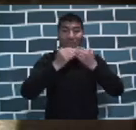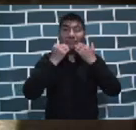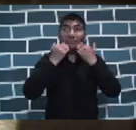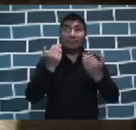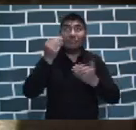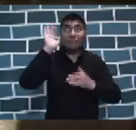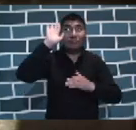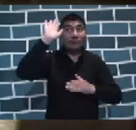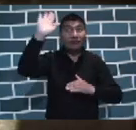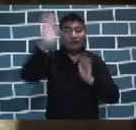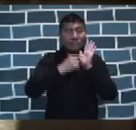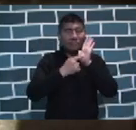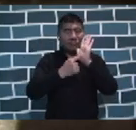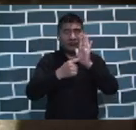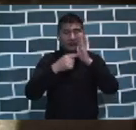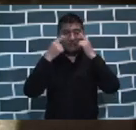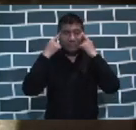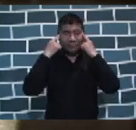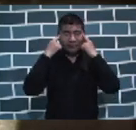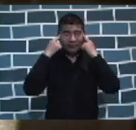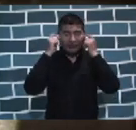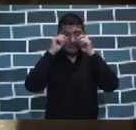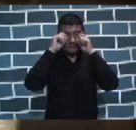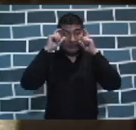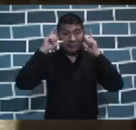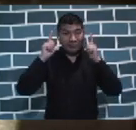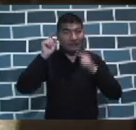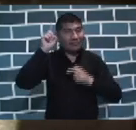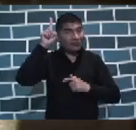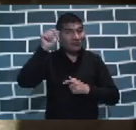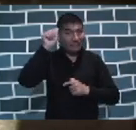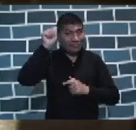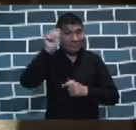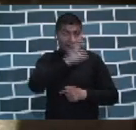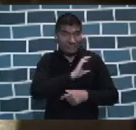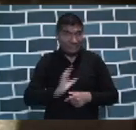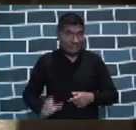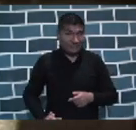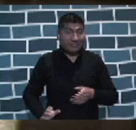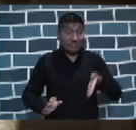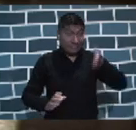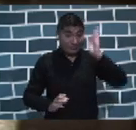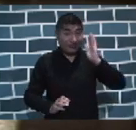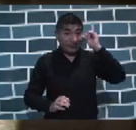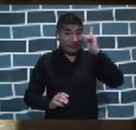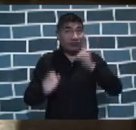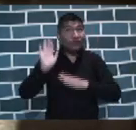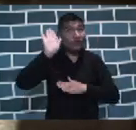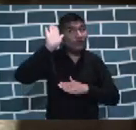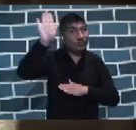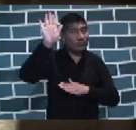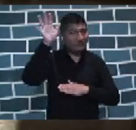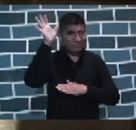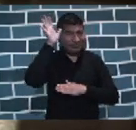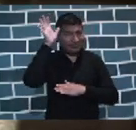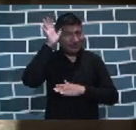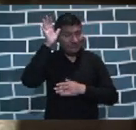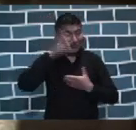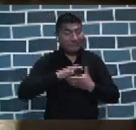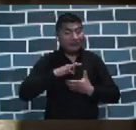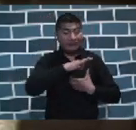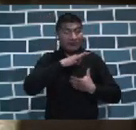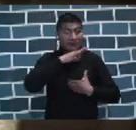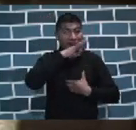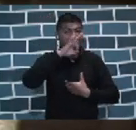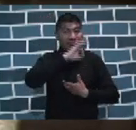revelación el mismo cristo ha hecho de dios es su padre del espíritu